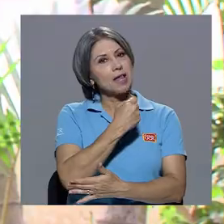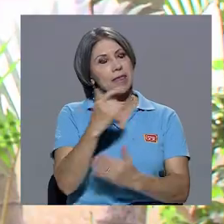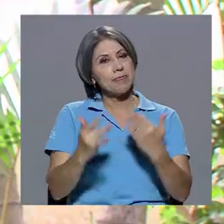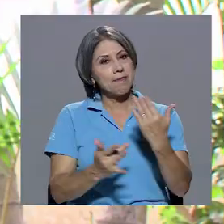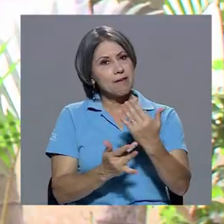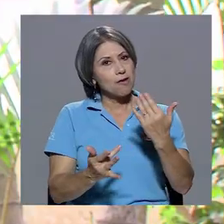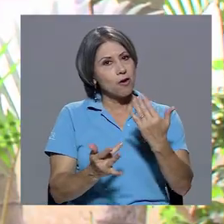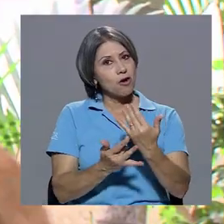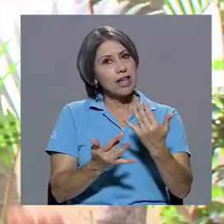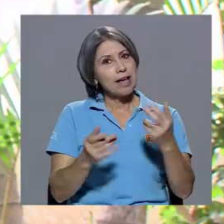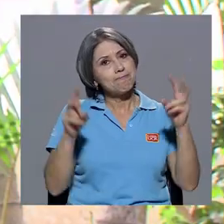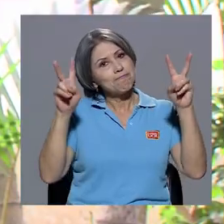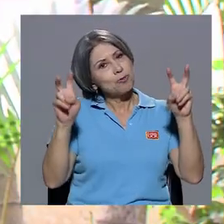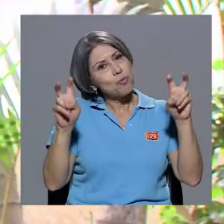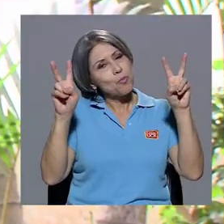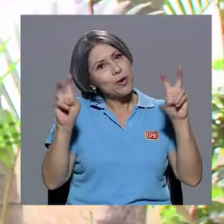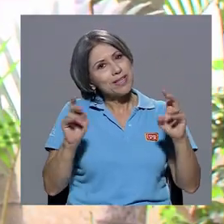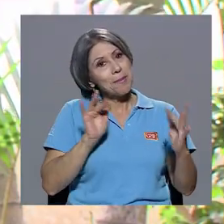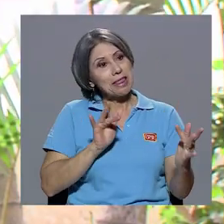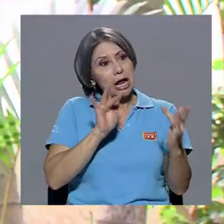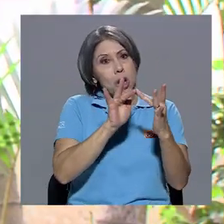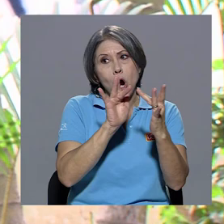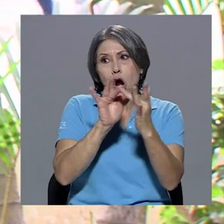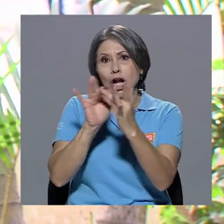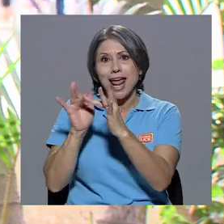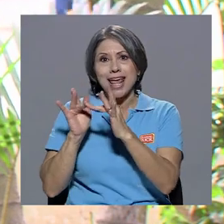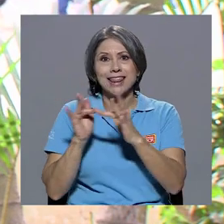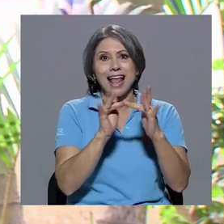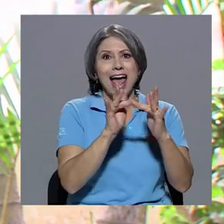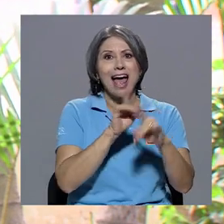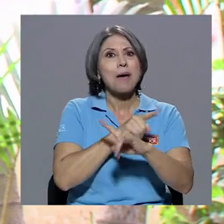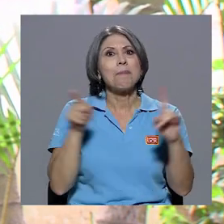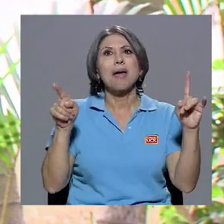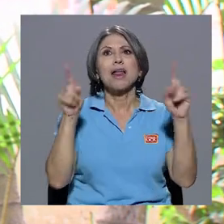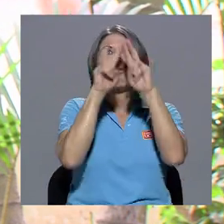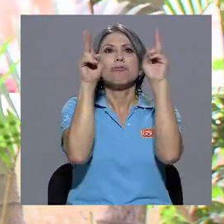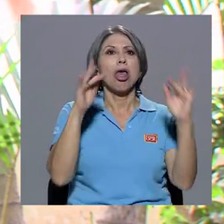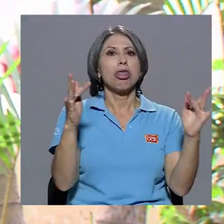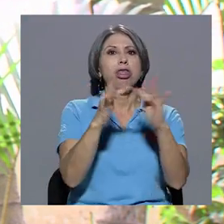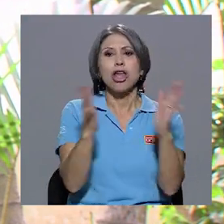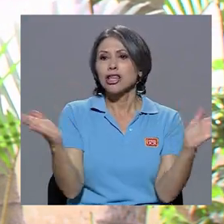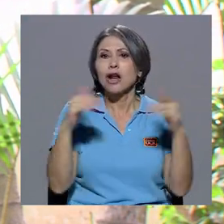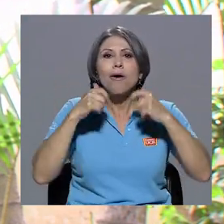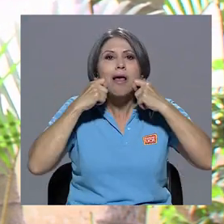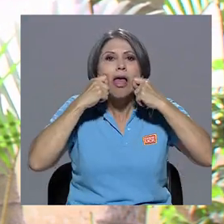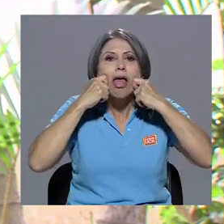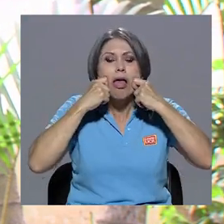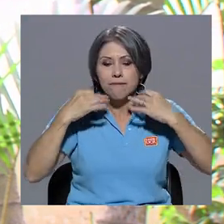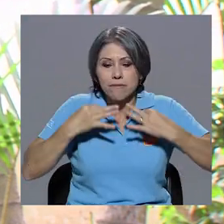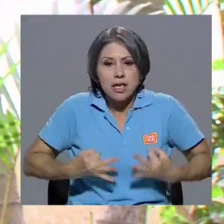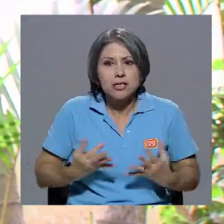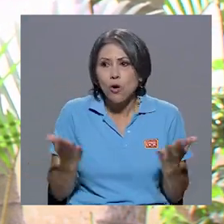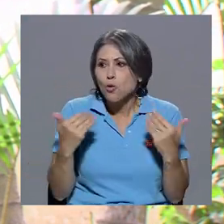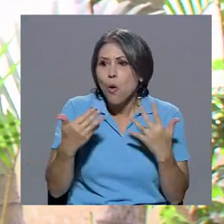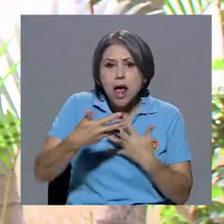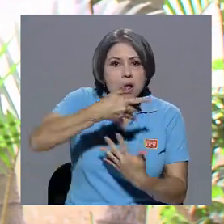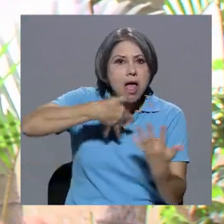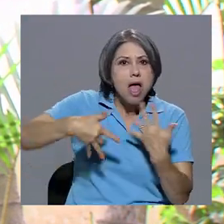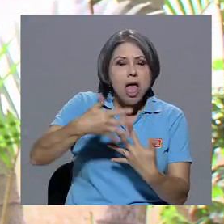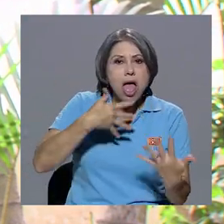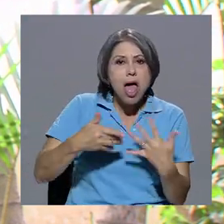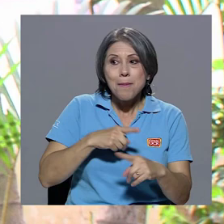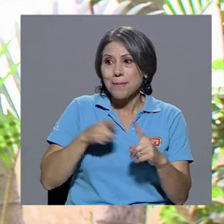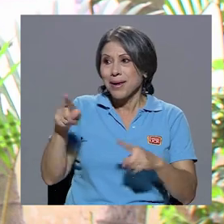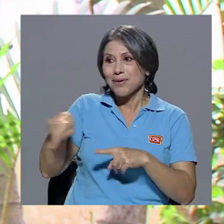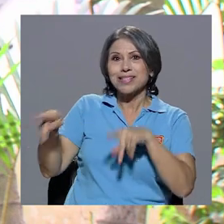tecnología supuestamente nos conecta más, pero nos conecta de manera virtual y perdemos el contacto físico, el contacto humano real, algo que los